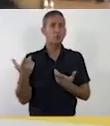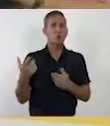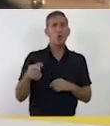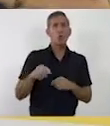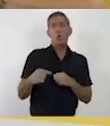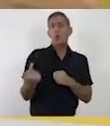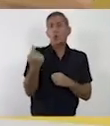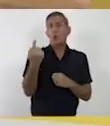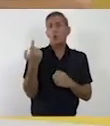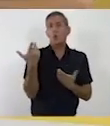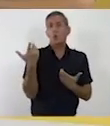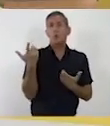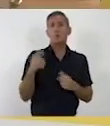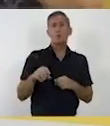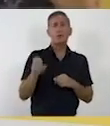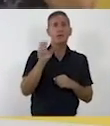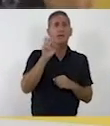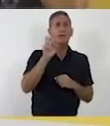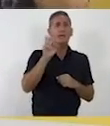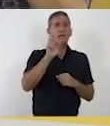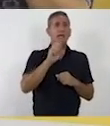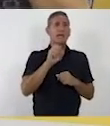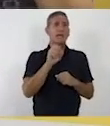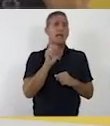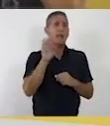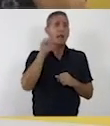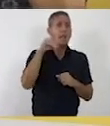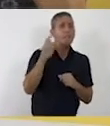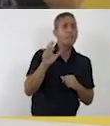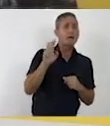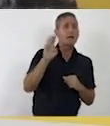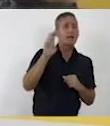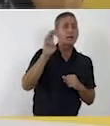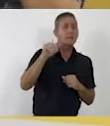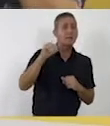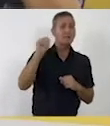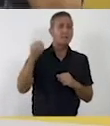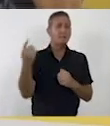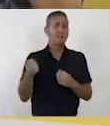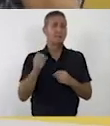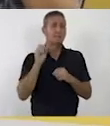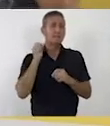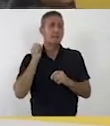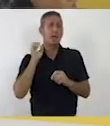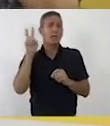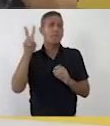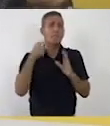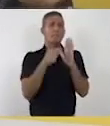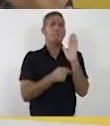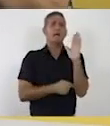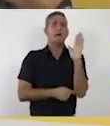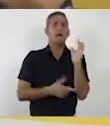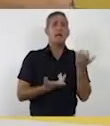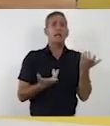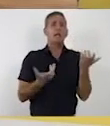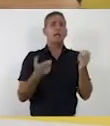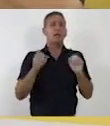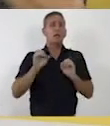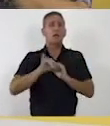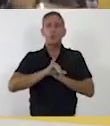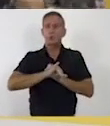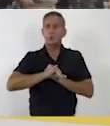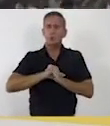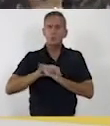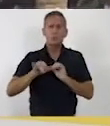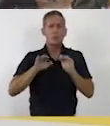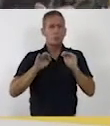Lo único que en el caso de la masa molar era un valor constante y único inherente a cada sustancia química. En